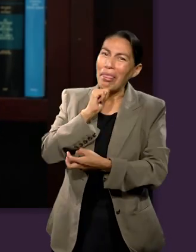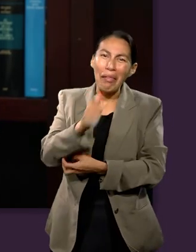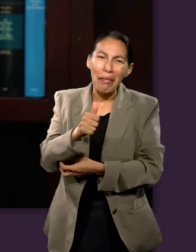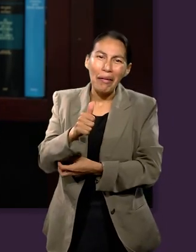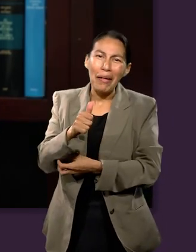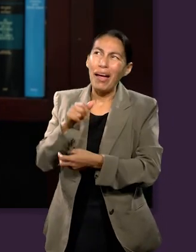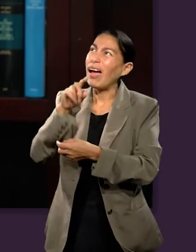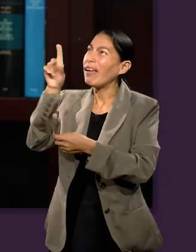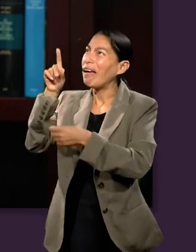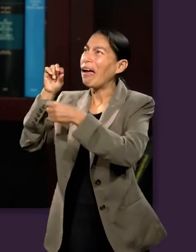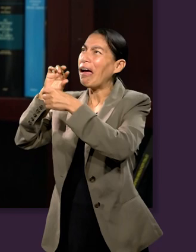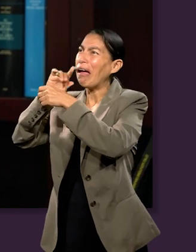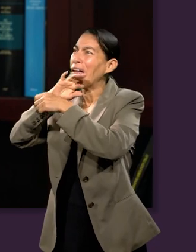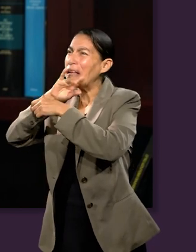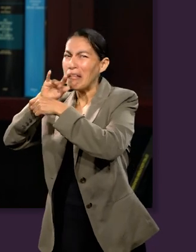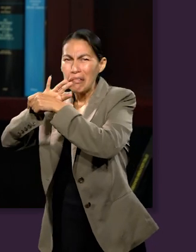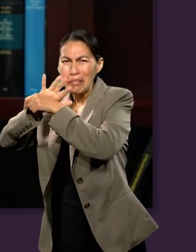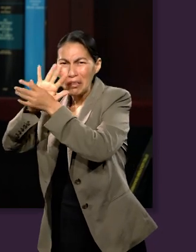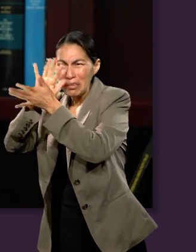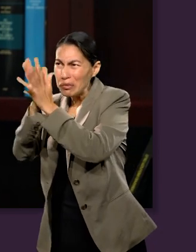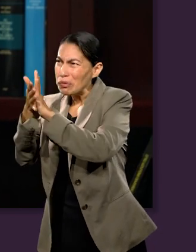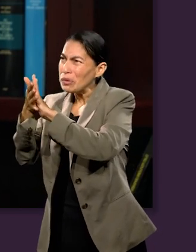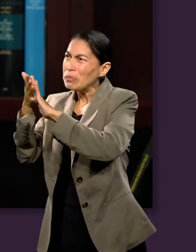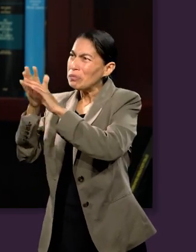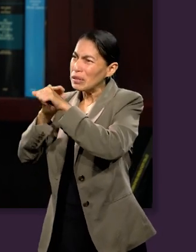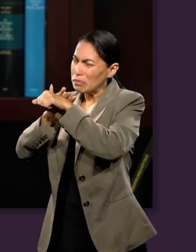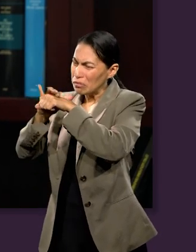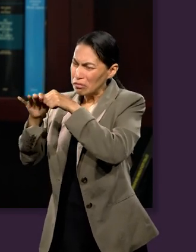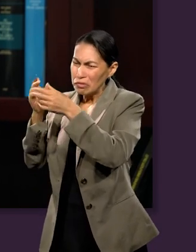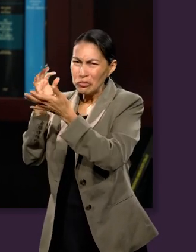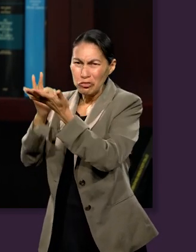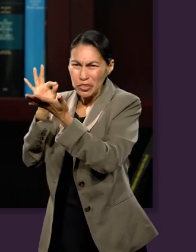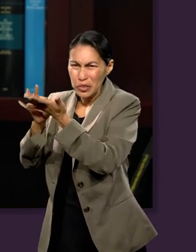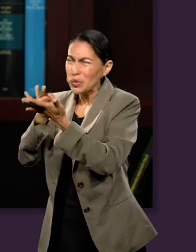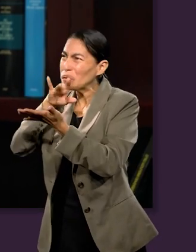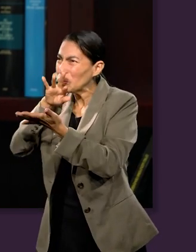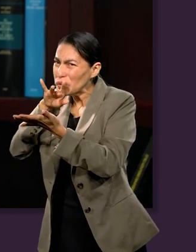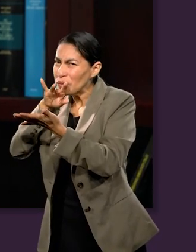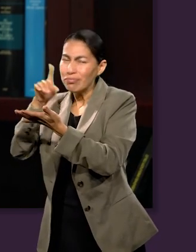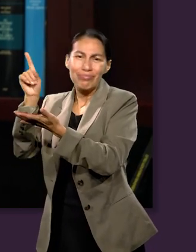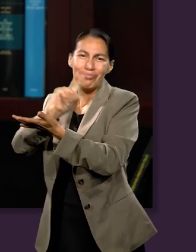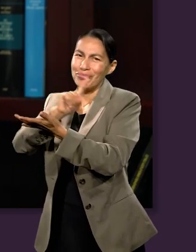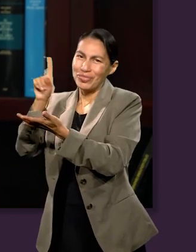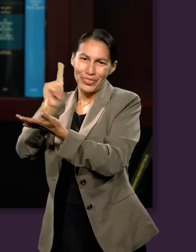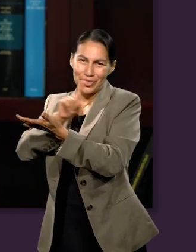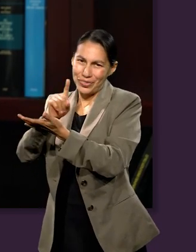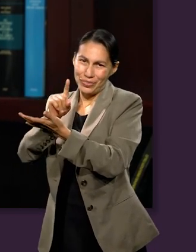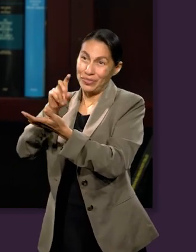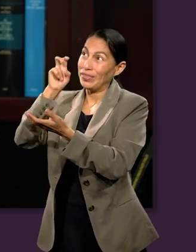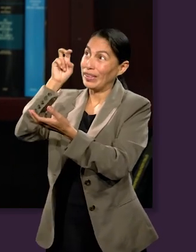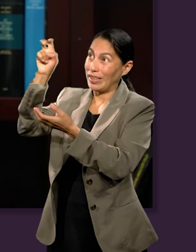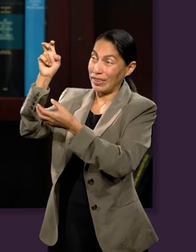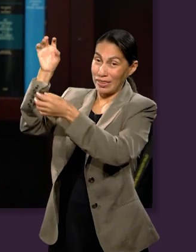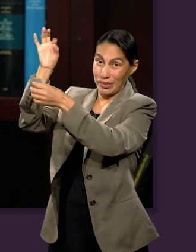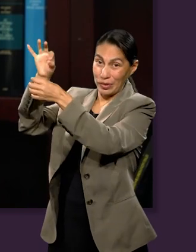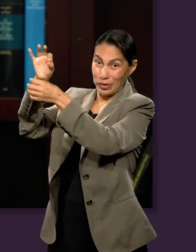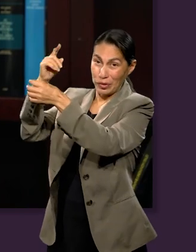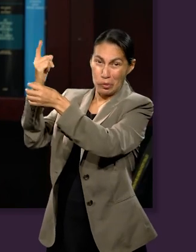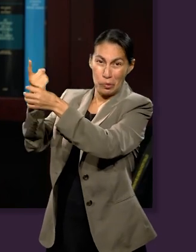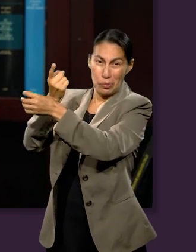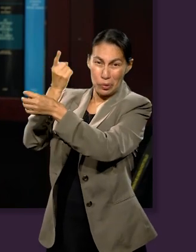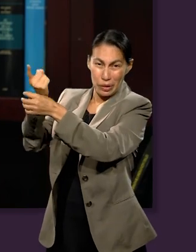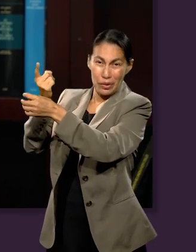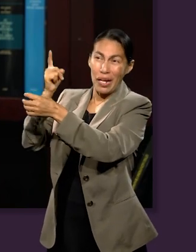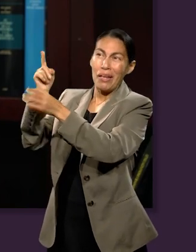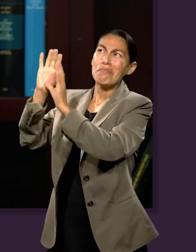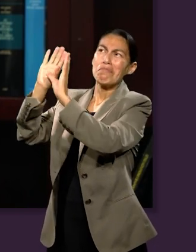sucede eso no hay urim no hay ladrones que afecten y esos son riquezas eternas que se guardan por